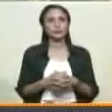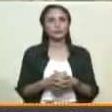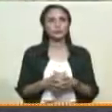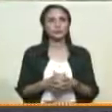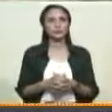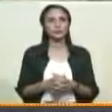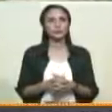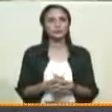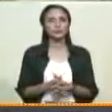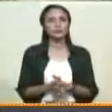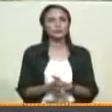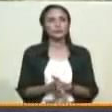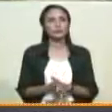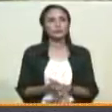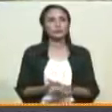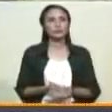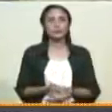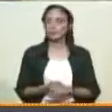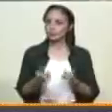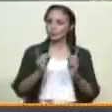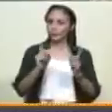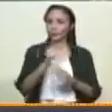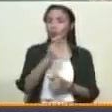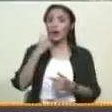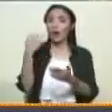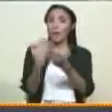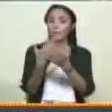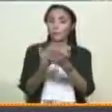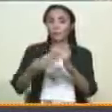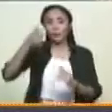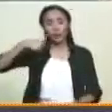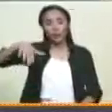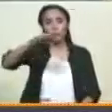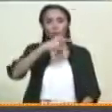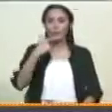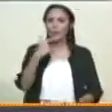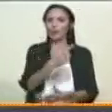No. Que el pueblo nos diga lo que nos quiera decir.